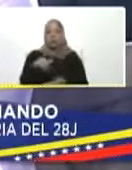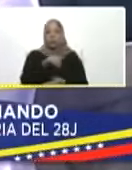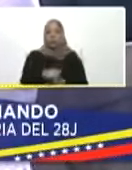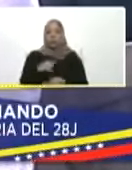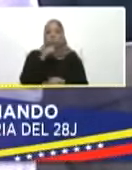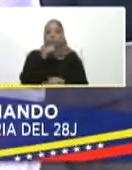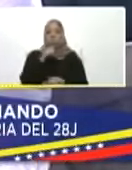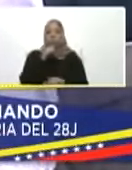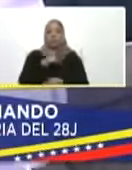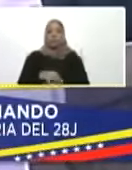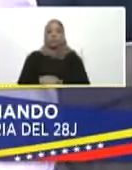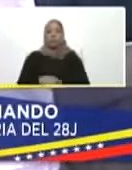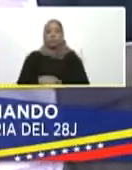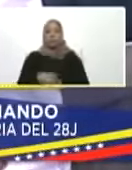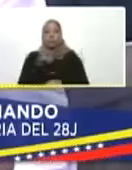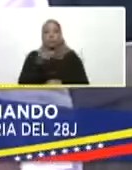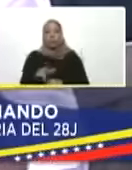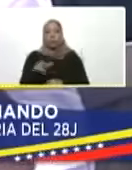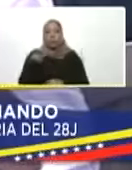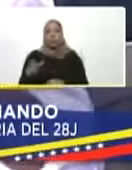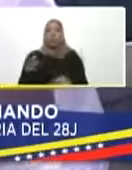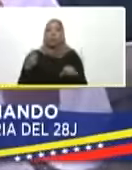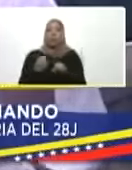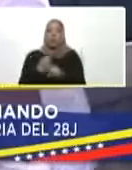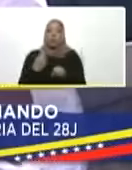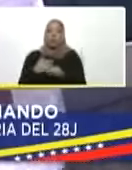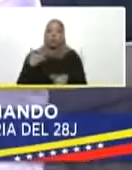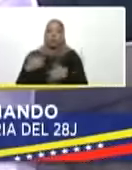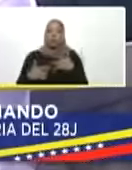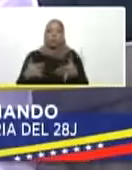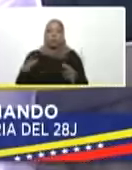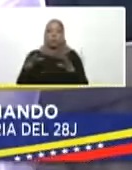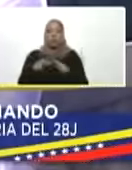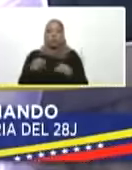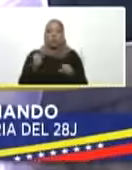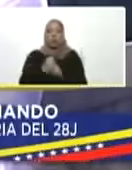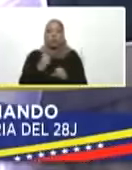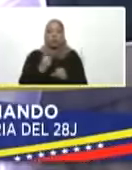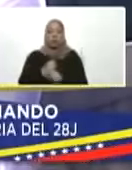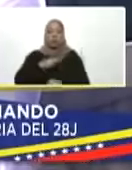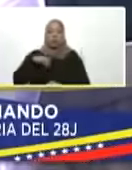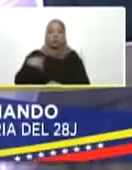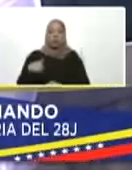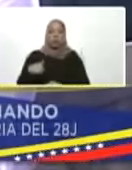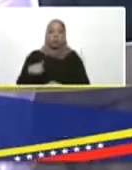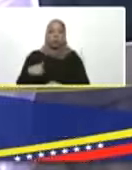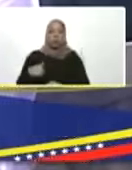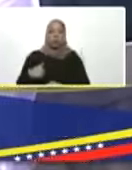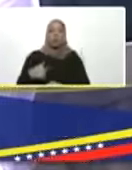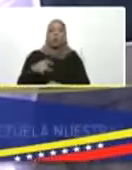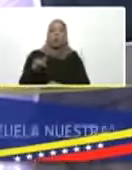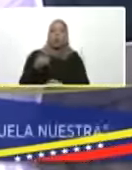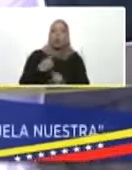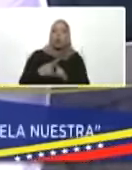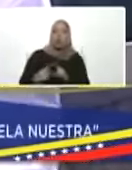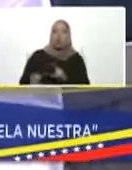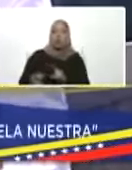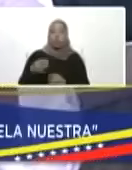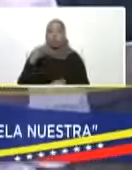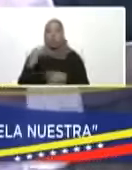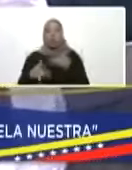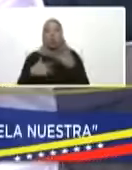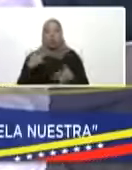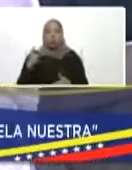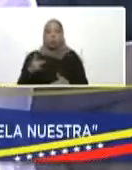la certeza de haber estabilizado la inflación, con la certeza de haber estabilizado el tipo cambiario, con la certeza de